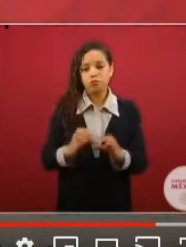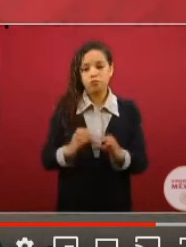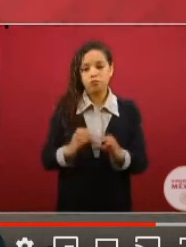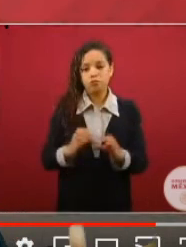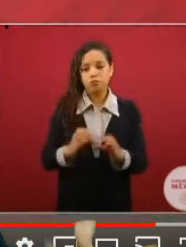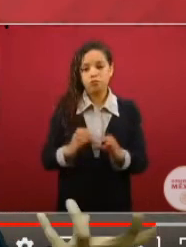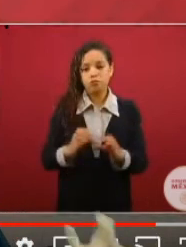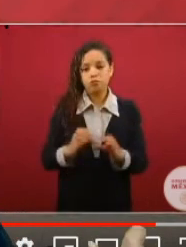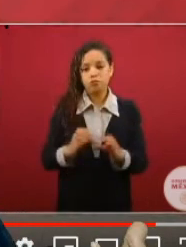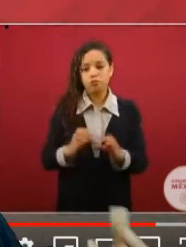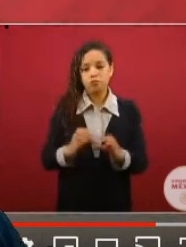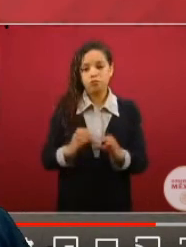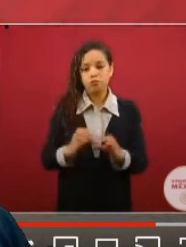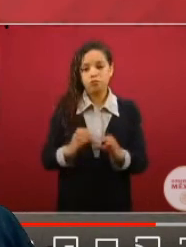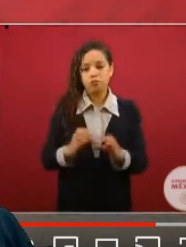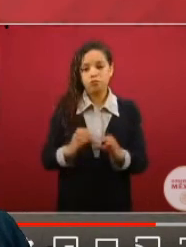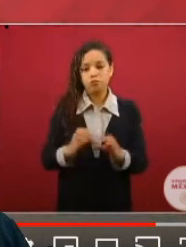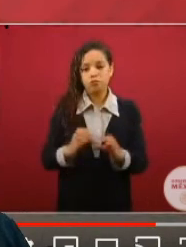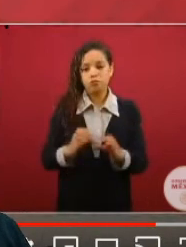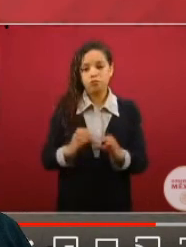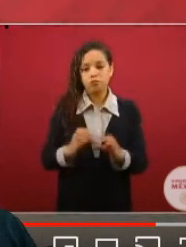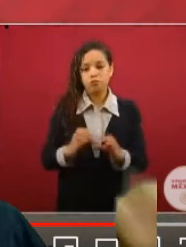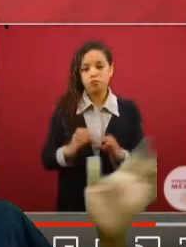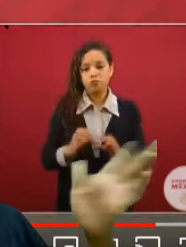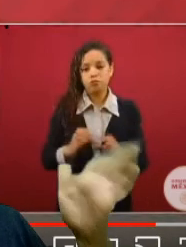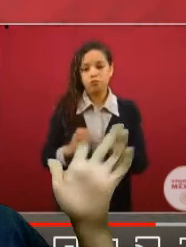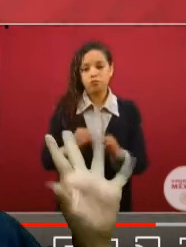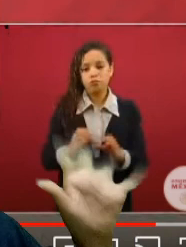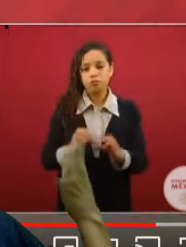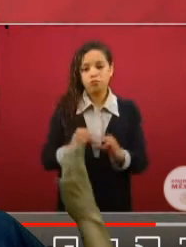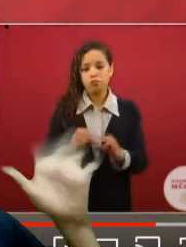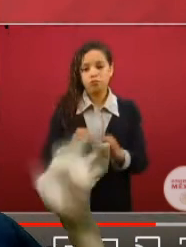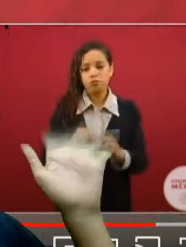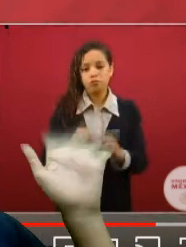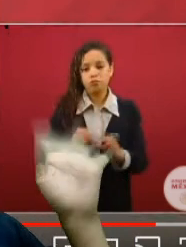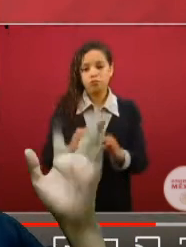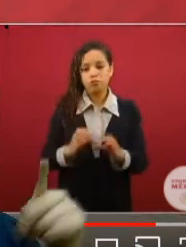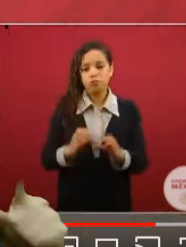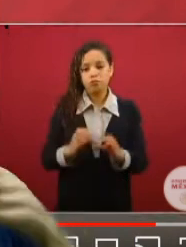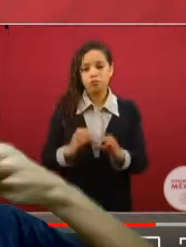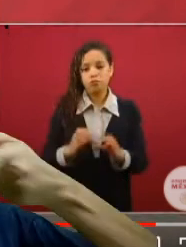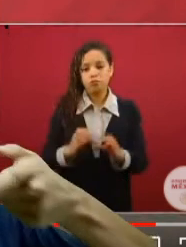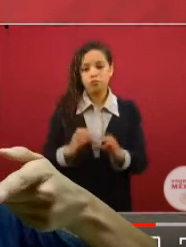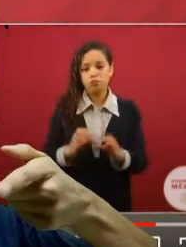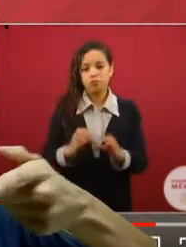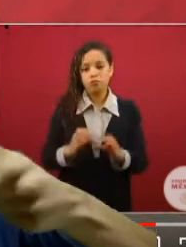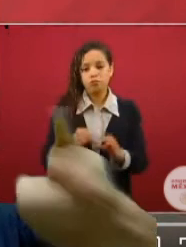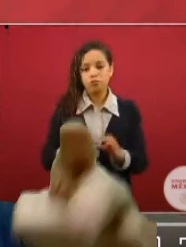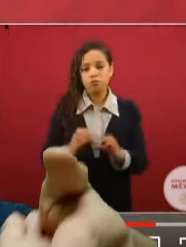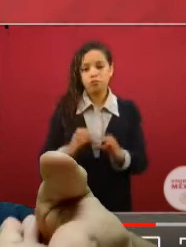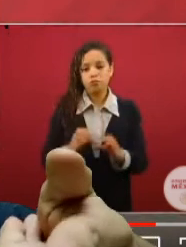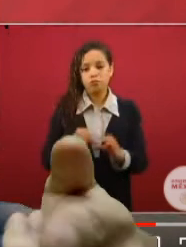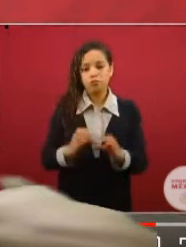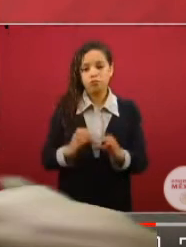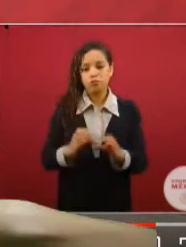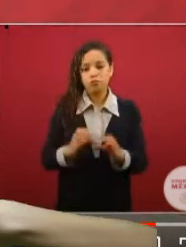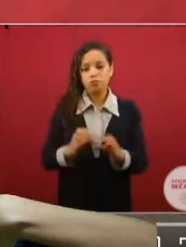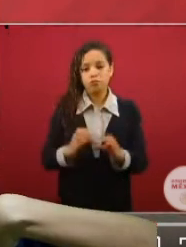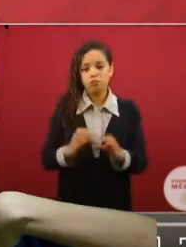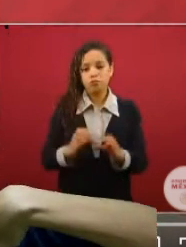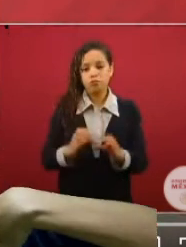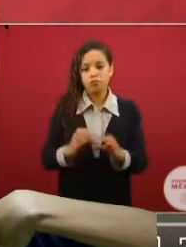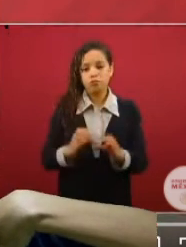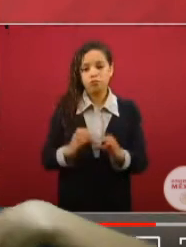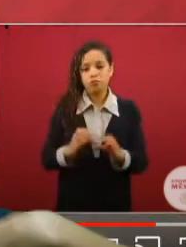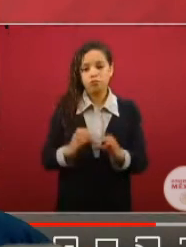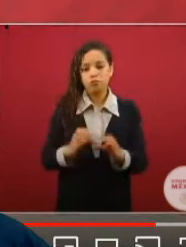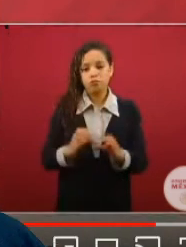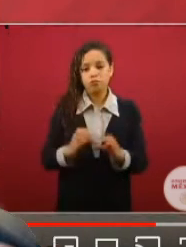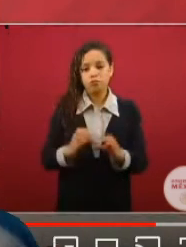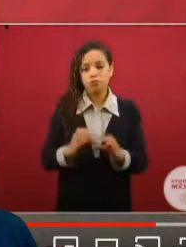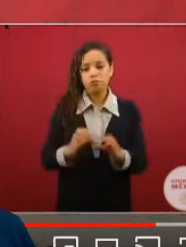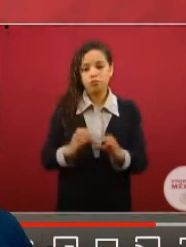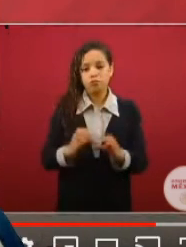una comorbilidad para esto, ¿no? Pero bueno, gracias por ver este video súper rápido. Es su amigo súper único